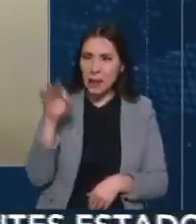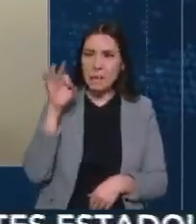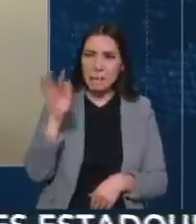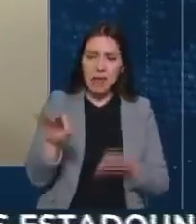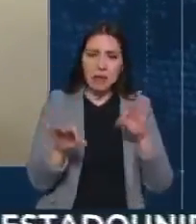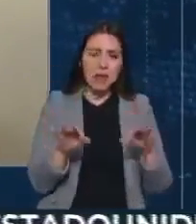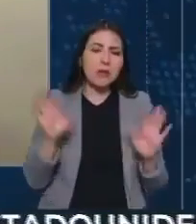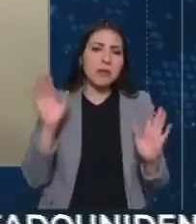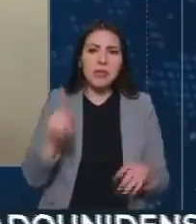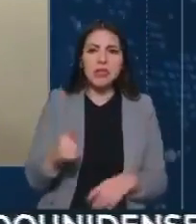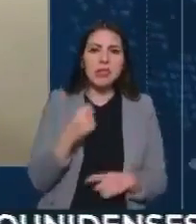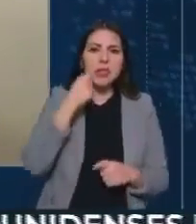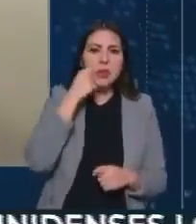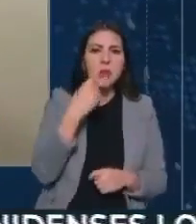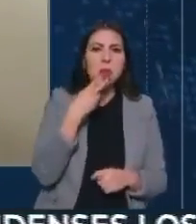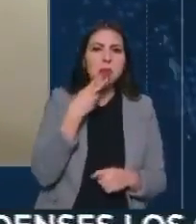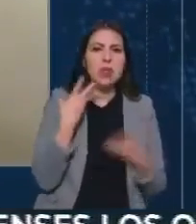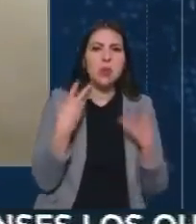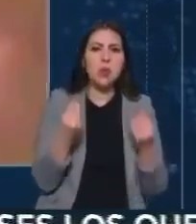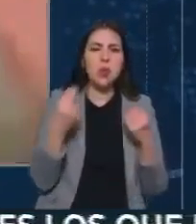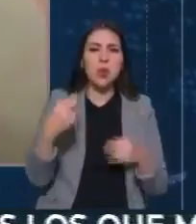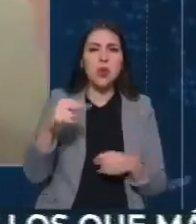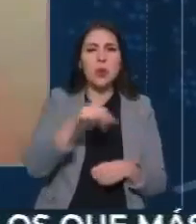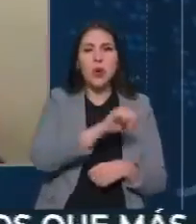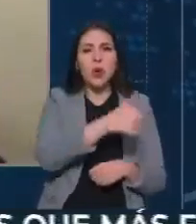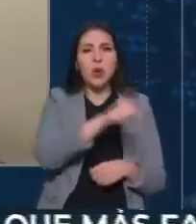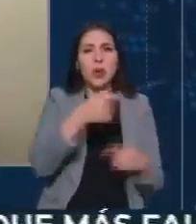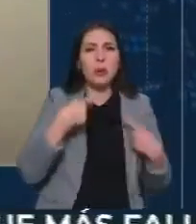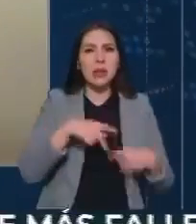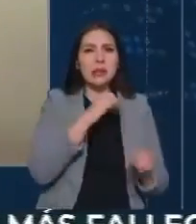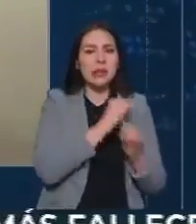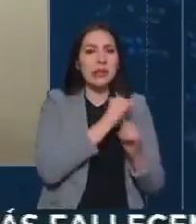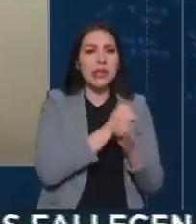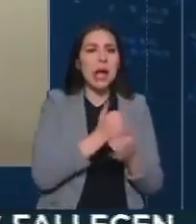un montón de cuentas que no son orgánicas para ayudarles a amplificar esta información que no es verdadera.